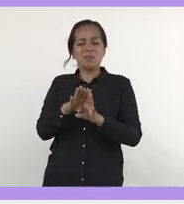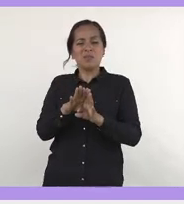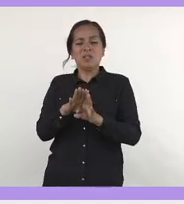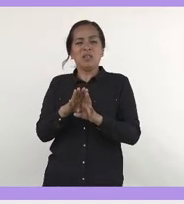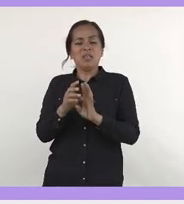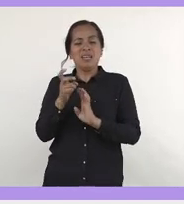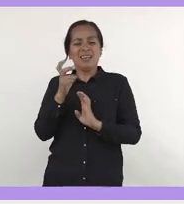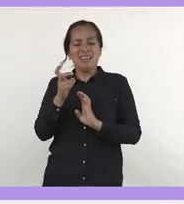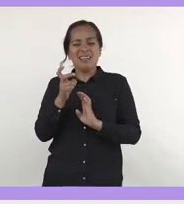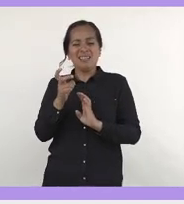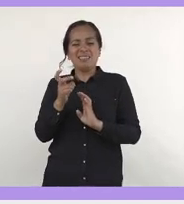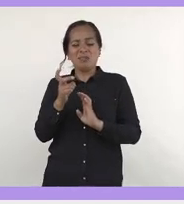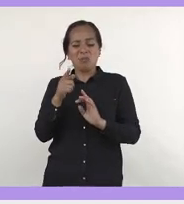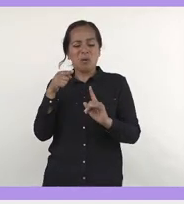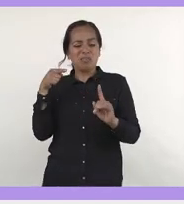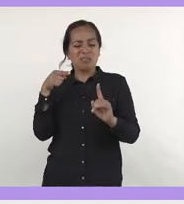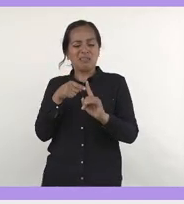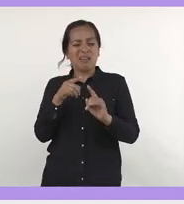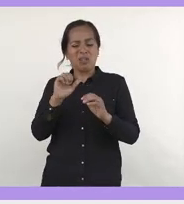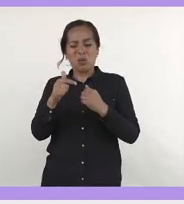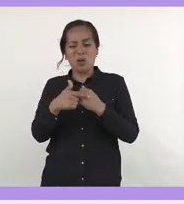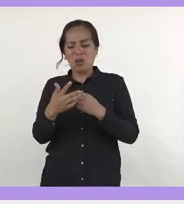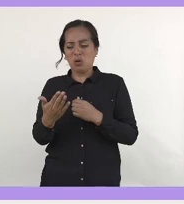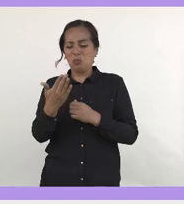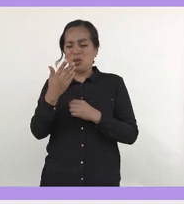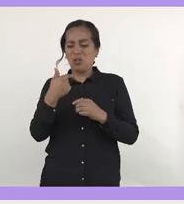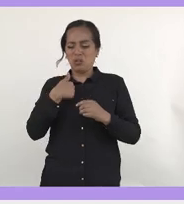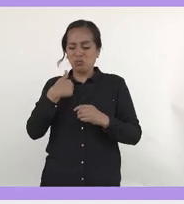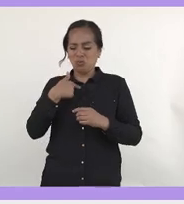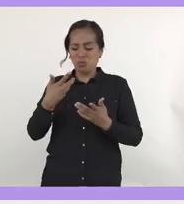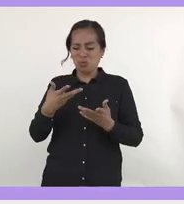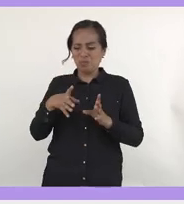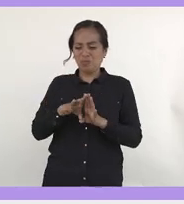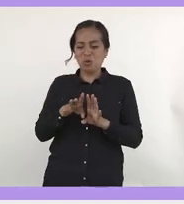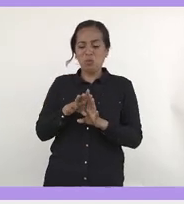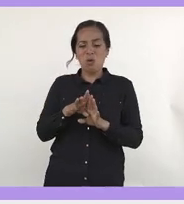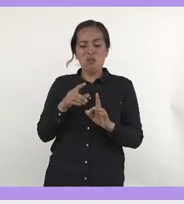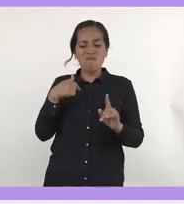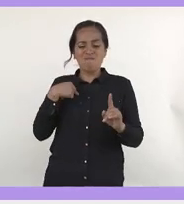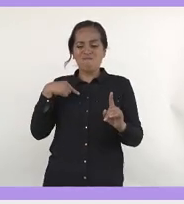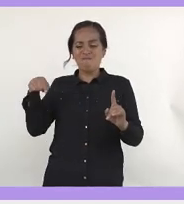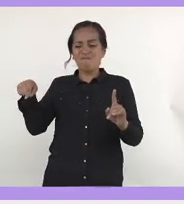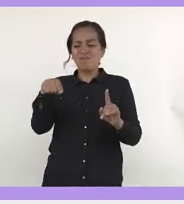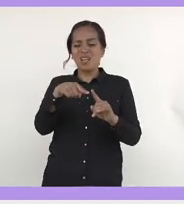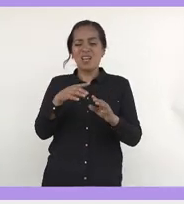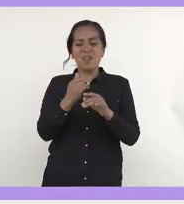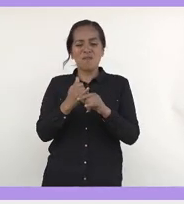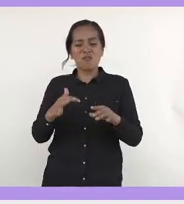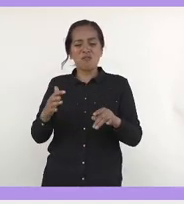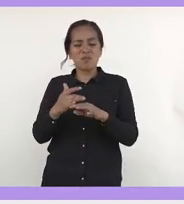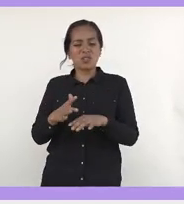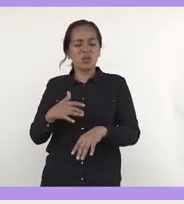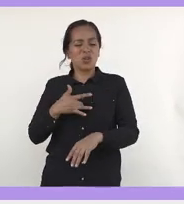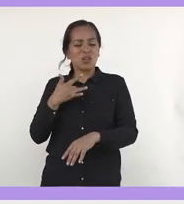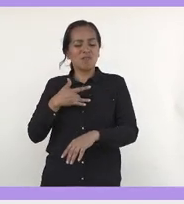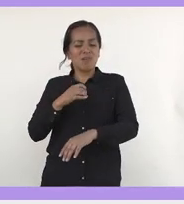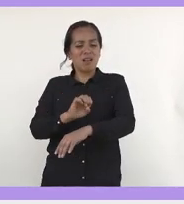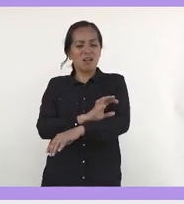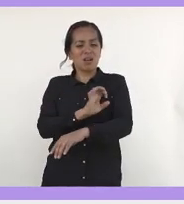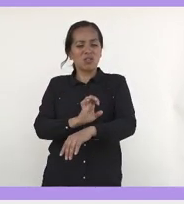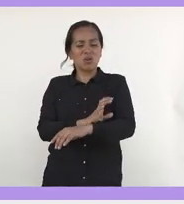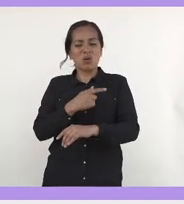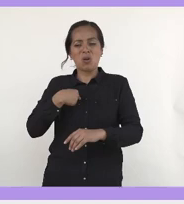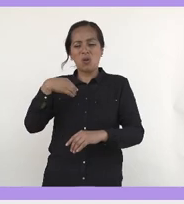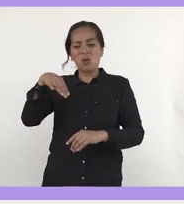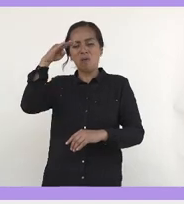o sea de un espejo más directo no no el estoy tratando de triangular Lo que siente una mujer triangular lo